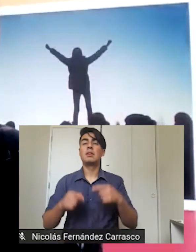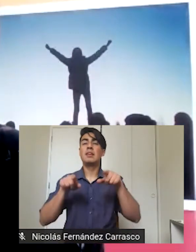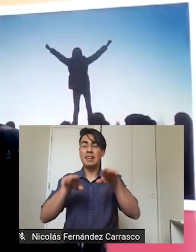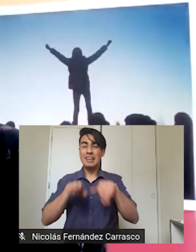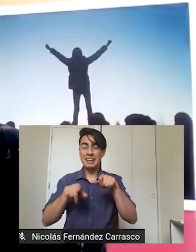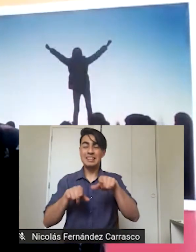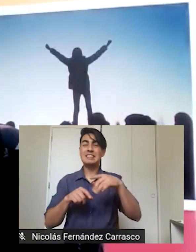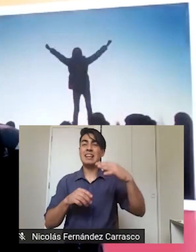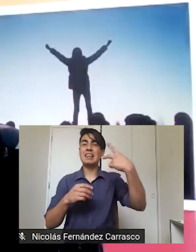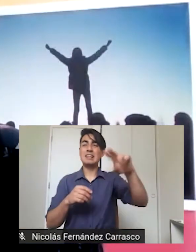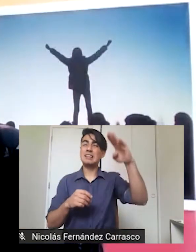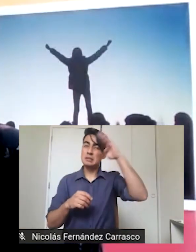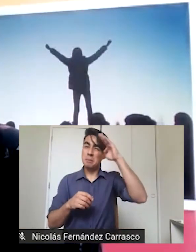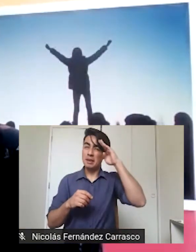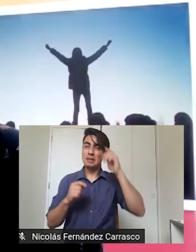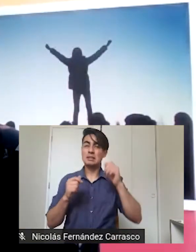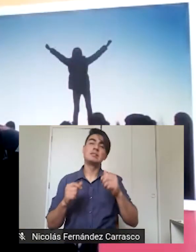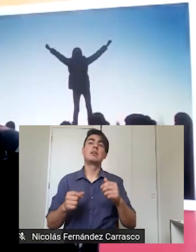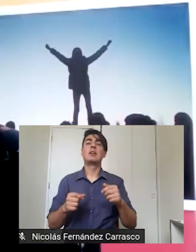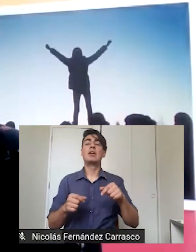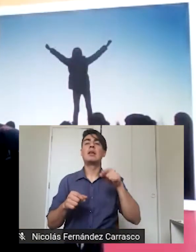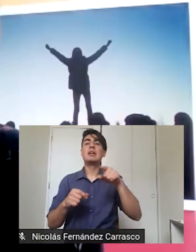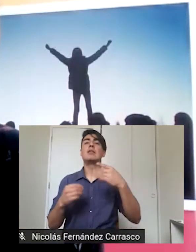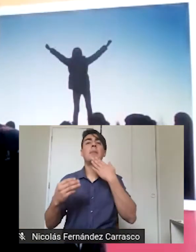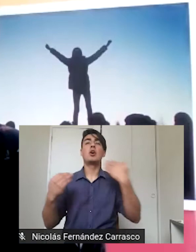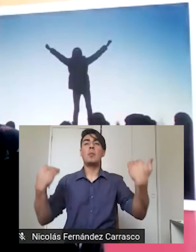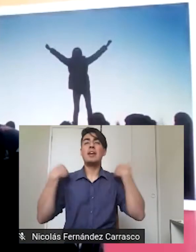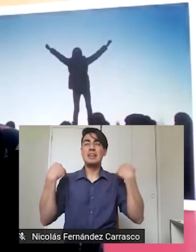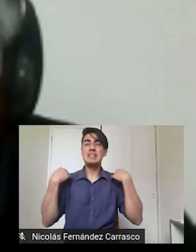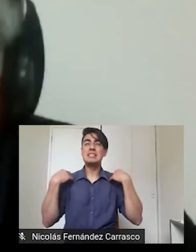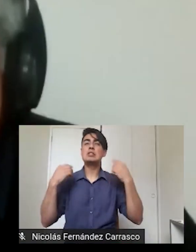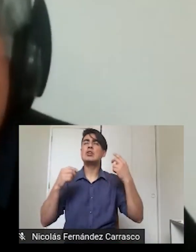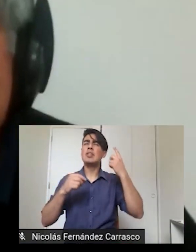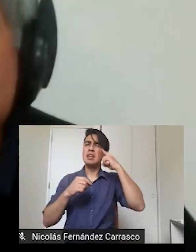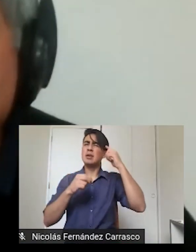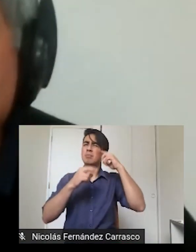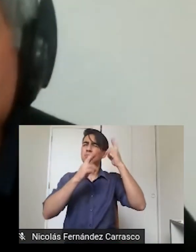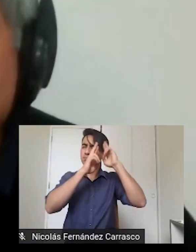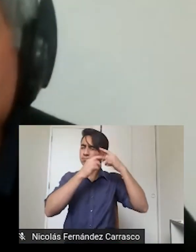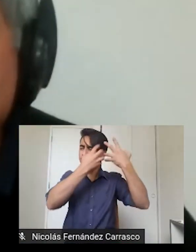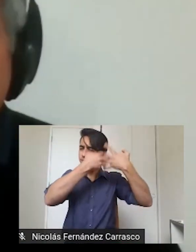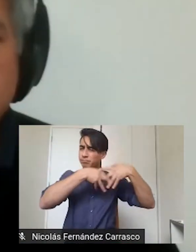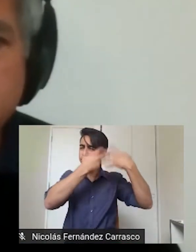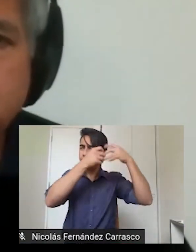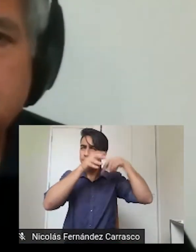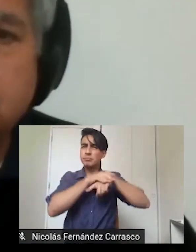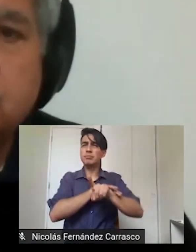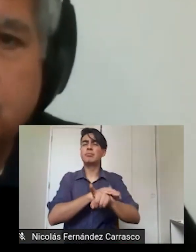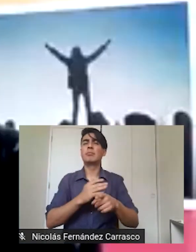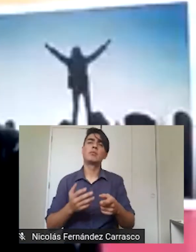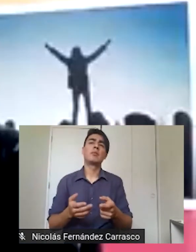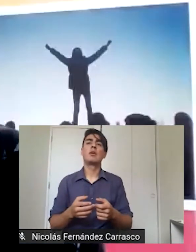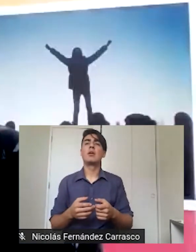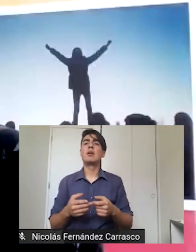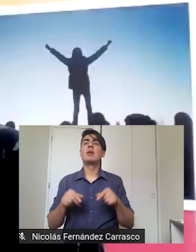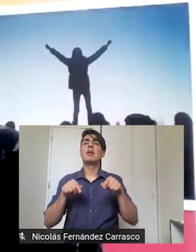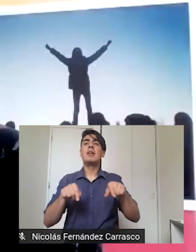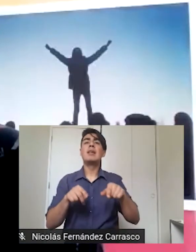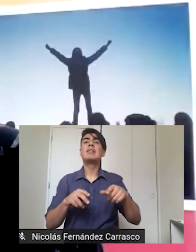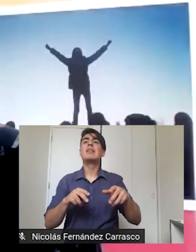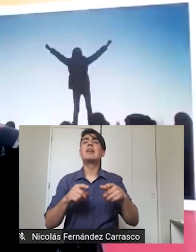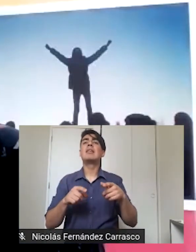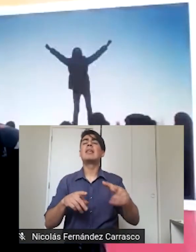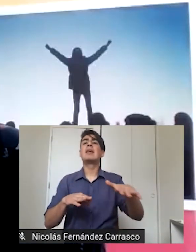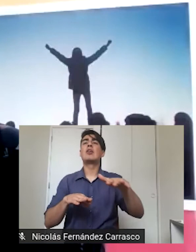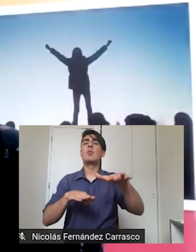trabajan mejor y bien en este contexto también. y luego con